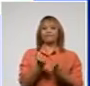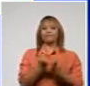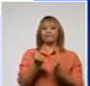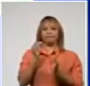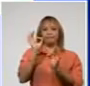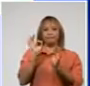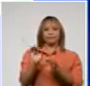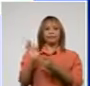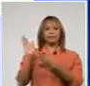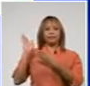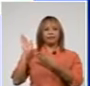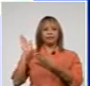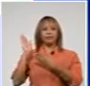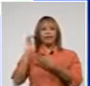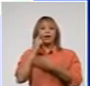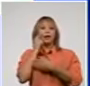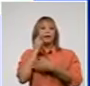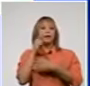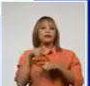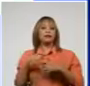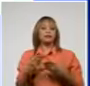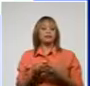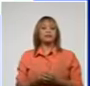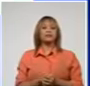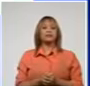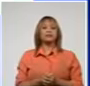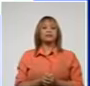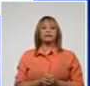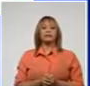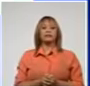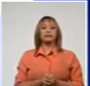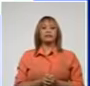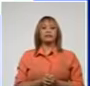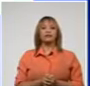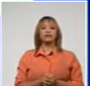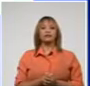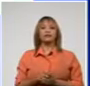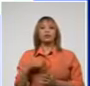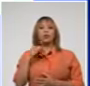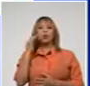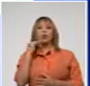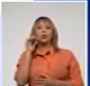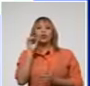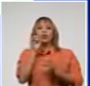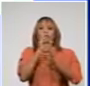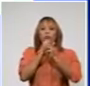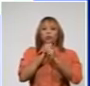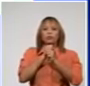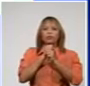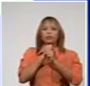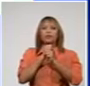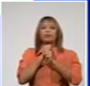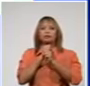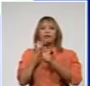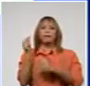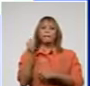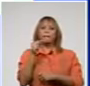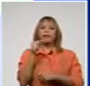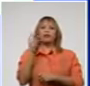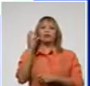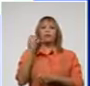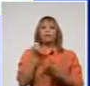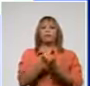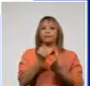realmente, como se puede ver, aparecen en color más oscuro los que tienen un mayor número de casos y